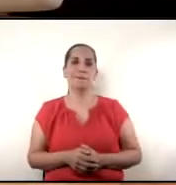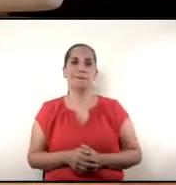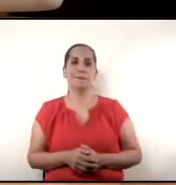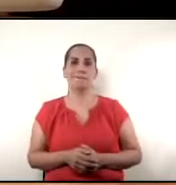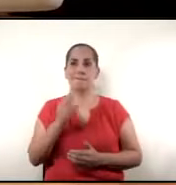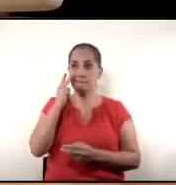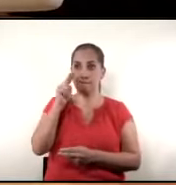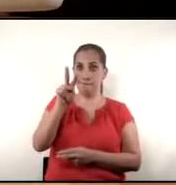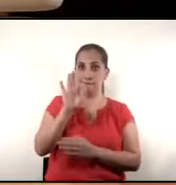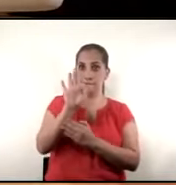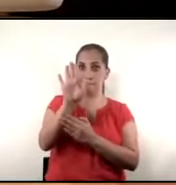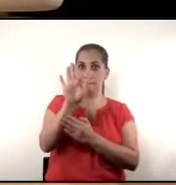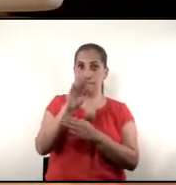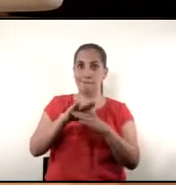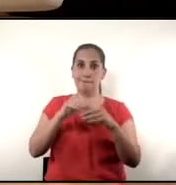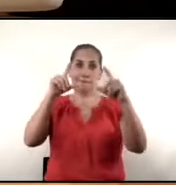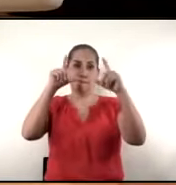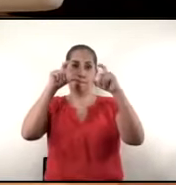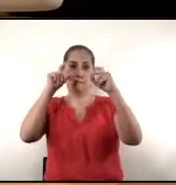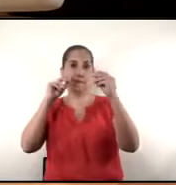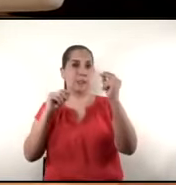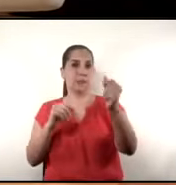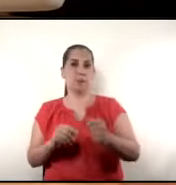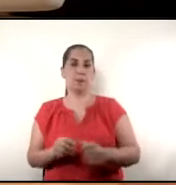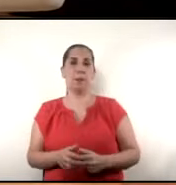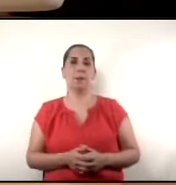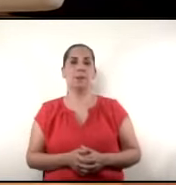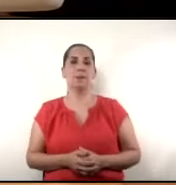Vuelven a ver al frente, por favor, una foto bastante rápida.